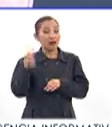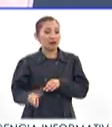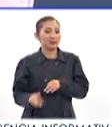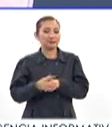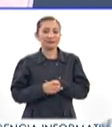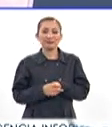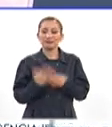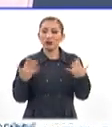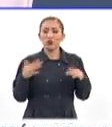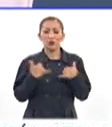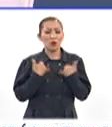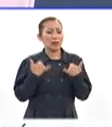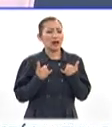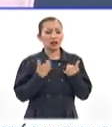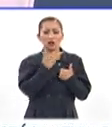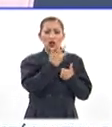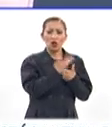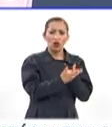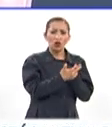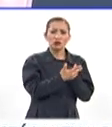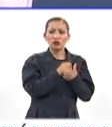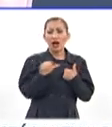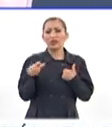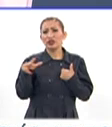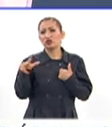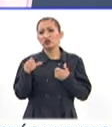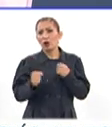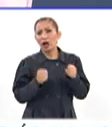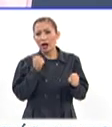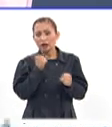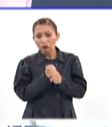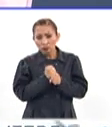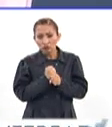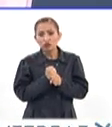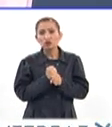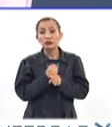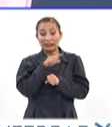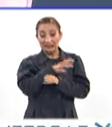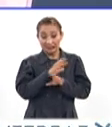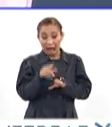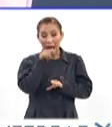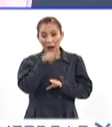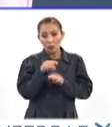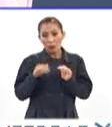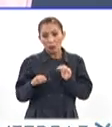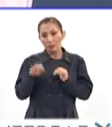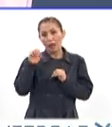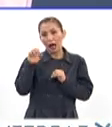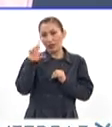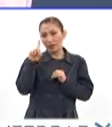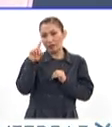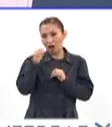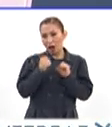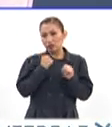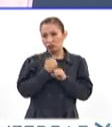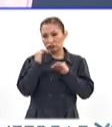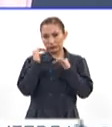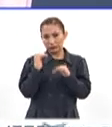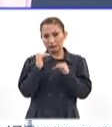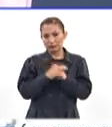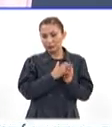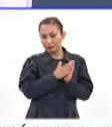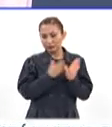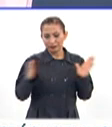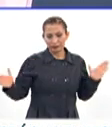es que, bueno, son chicos de 8 hasta los 18 años y los que ya están un poco hasta los 30, ¿no? Que es esta...